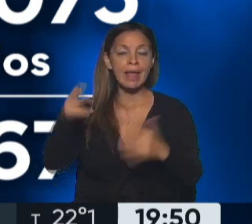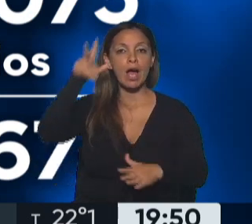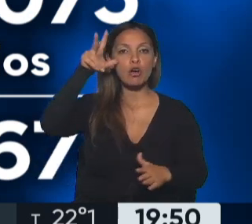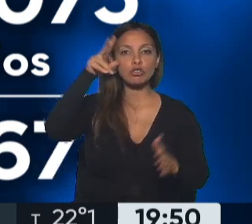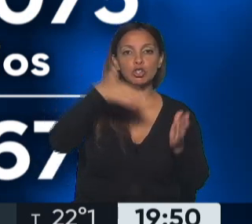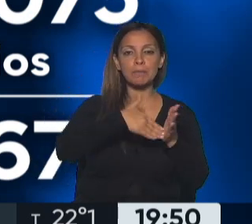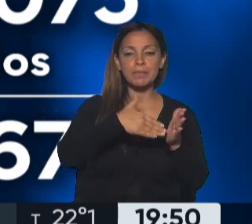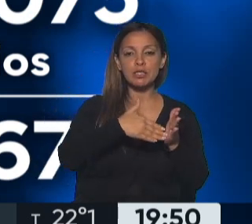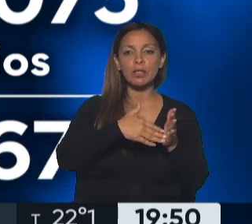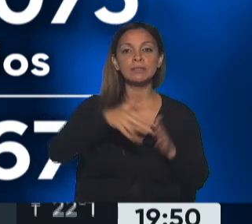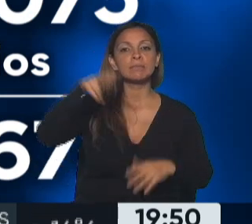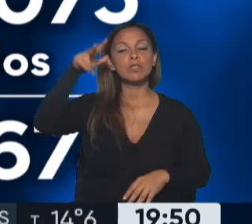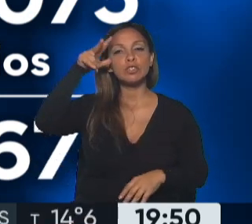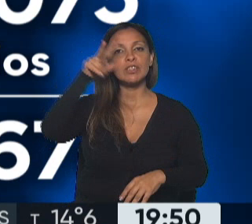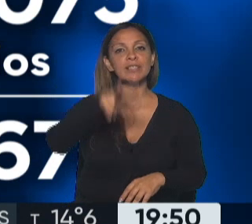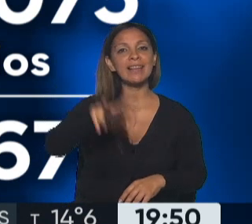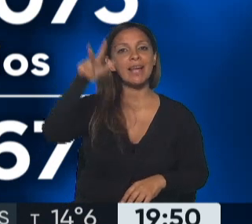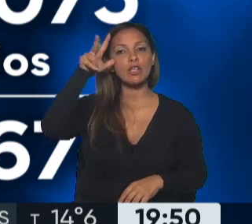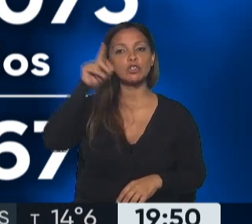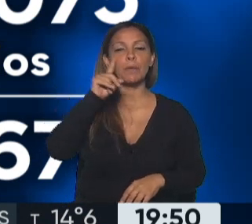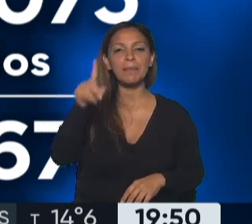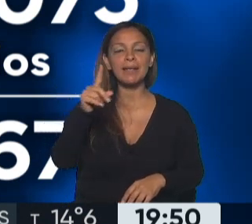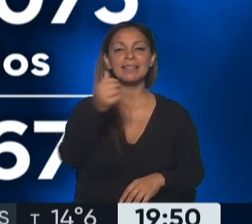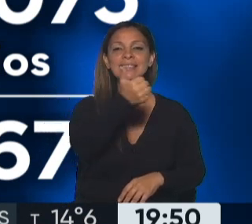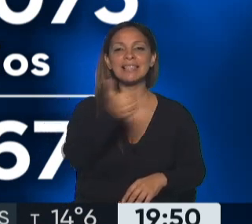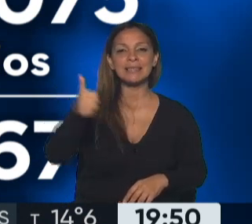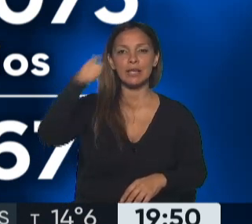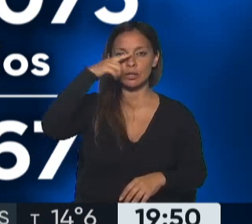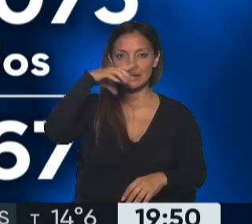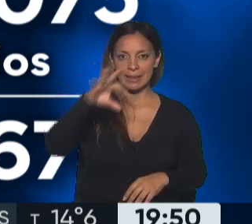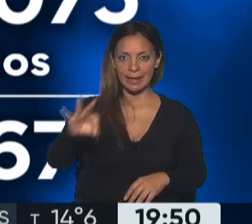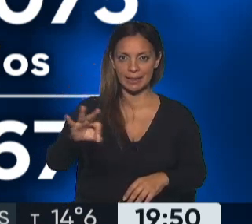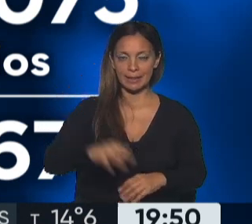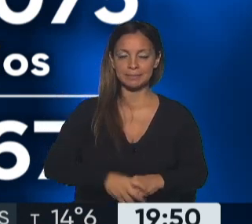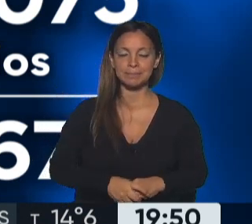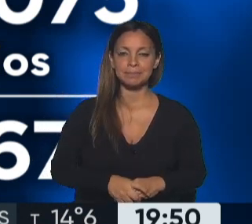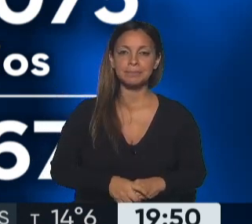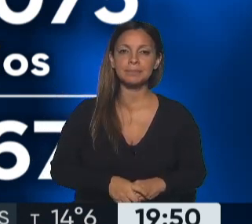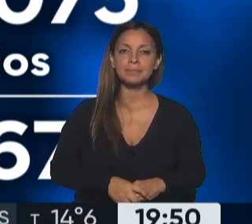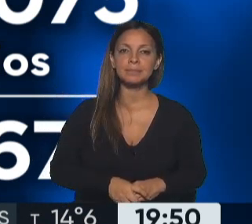8.838.670. Y ahí los datos COVID.